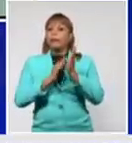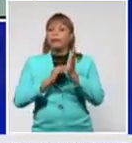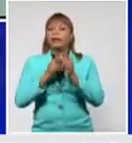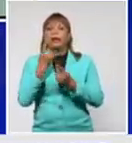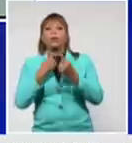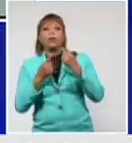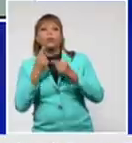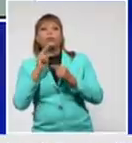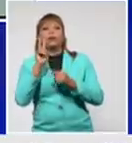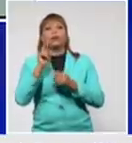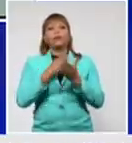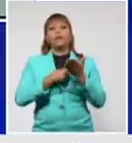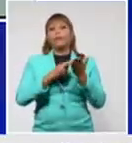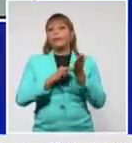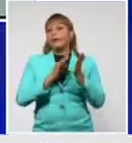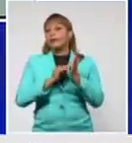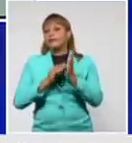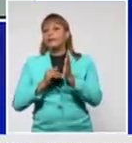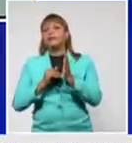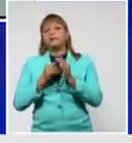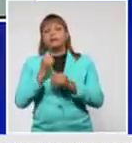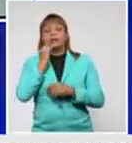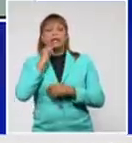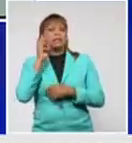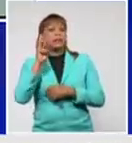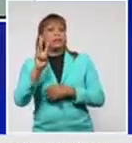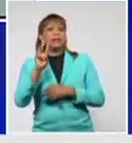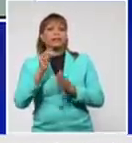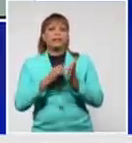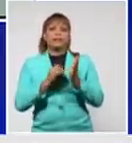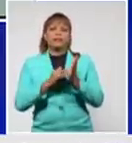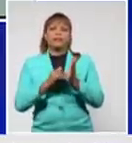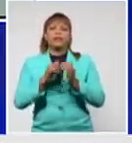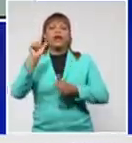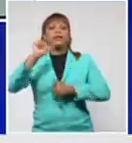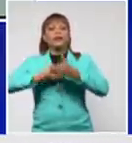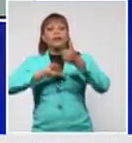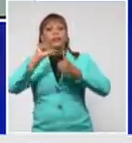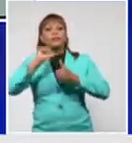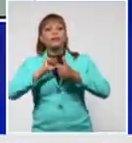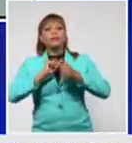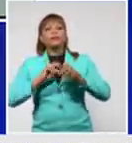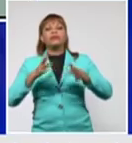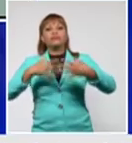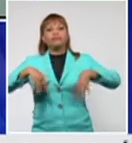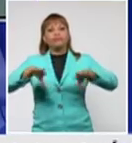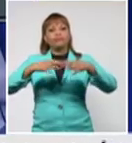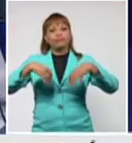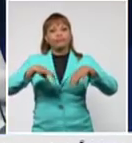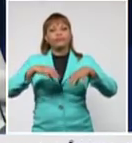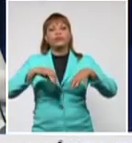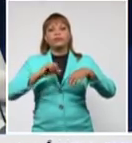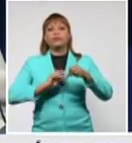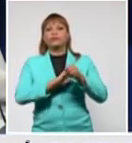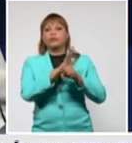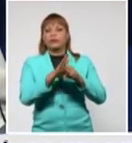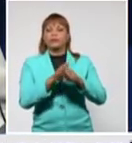2 meses y hasta más de 3 meses. Ese es el comportamiento de la pandemia en nuestro